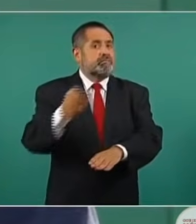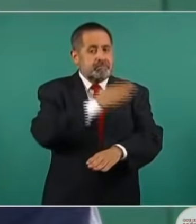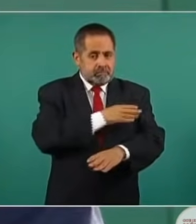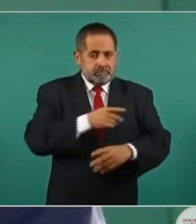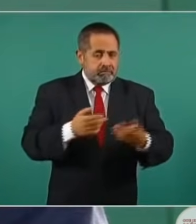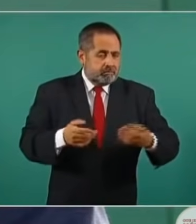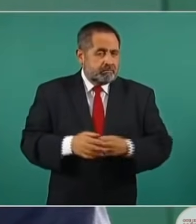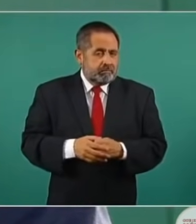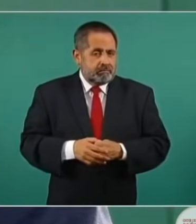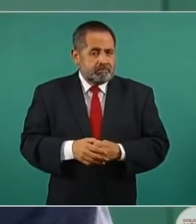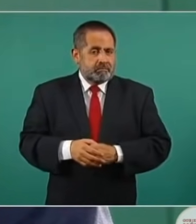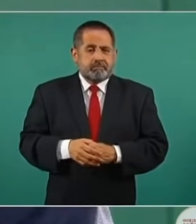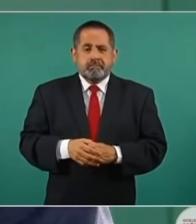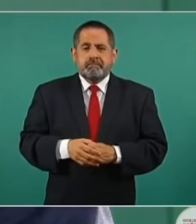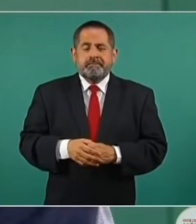genera.